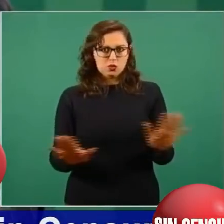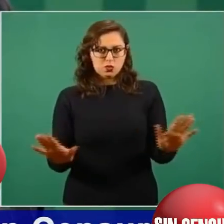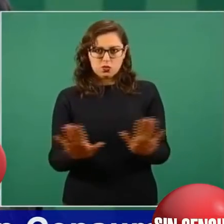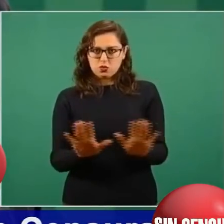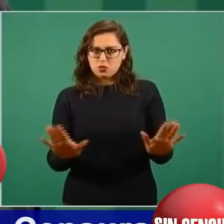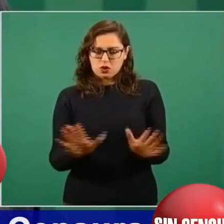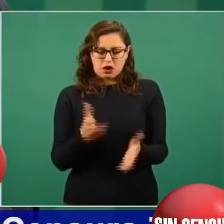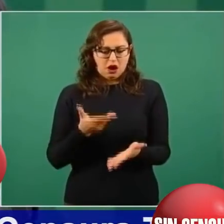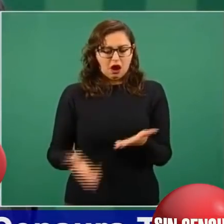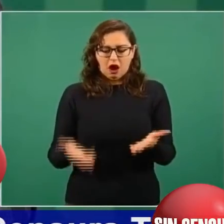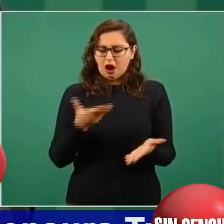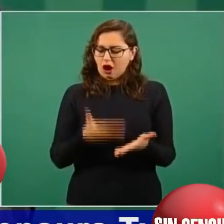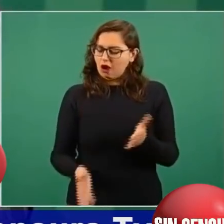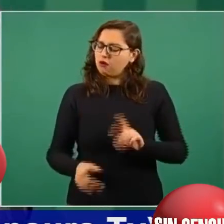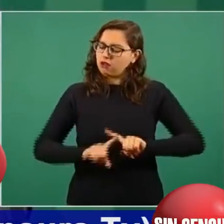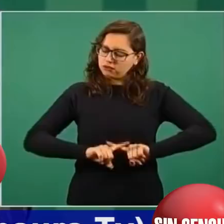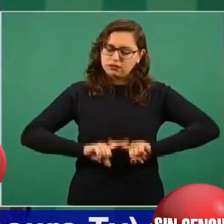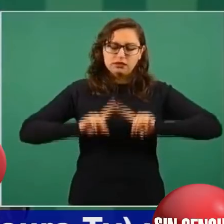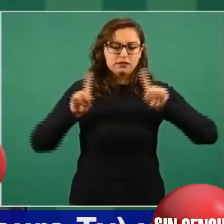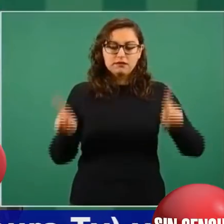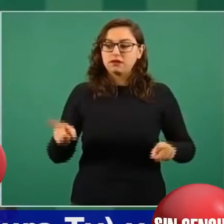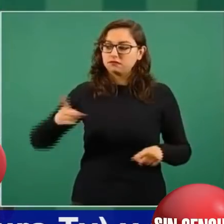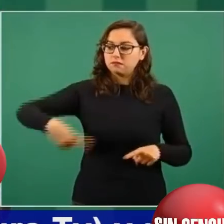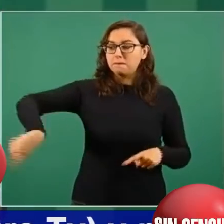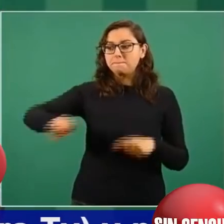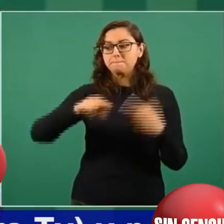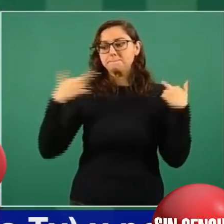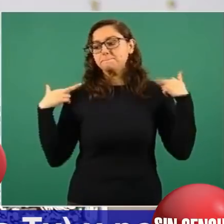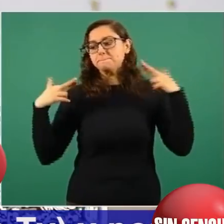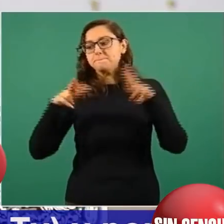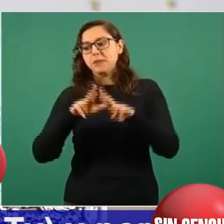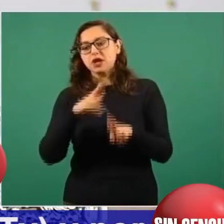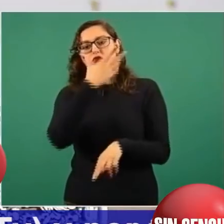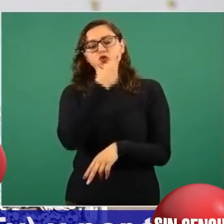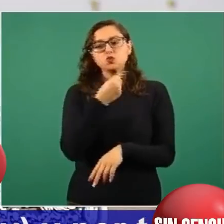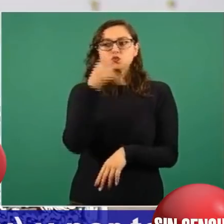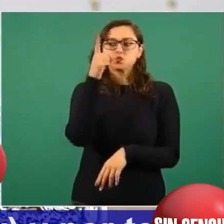a nuestras maestras, a nuestros maestros.